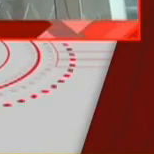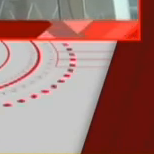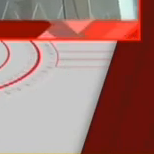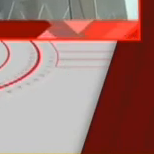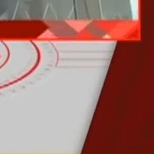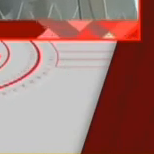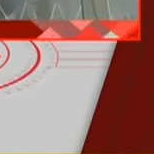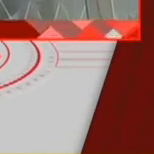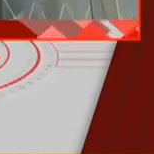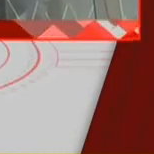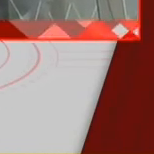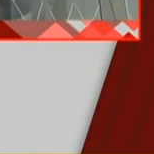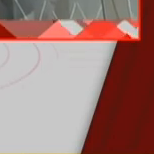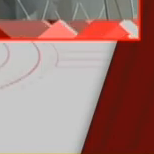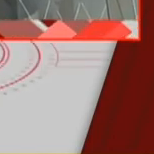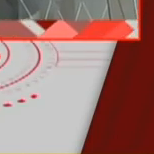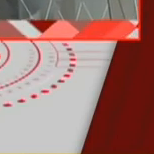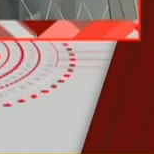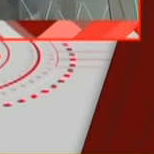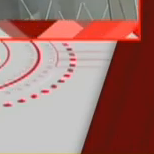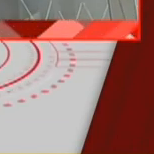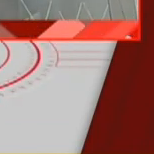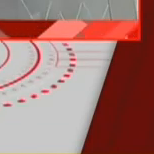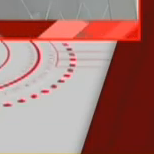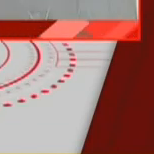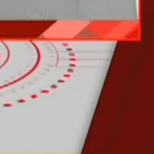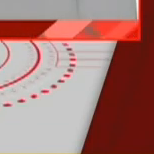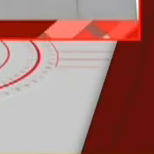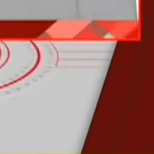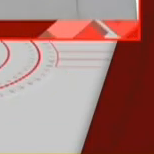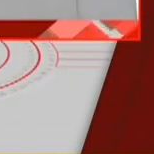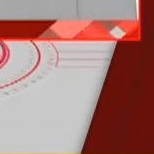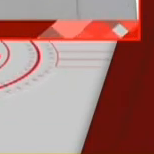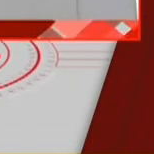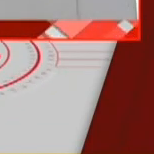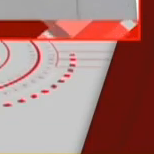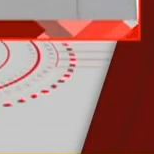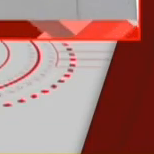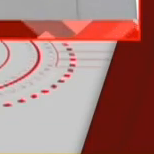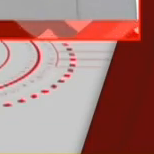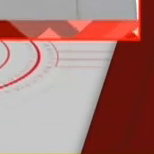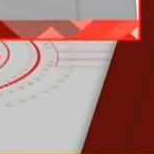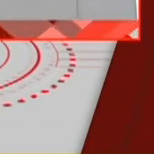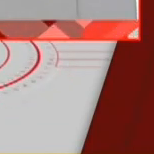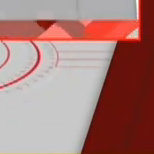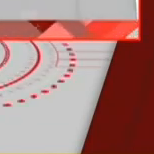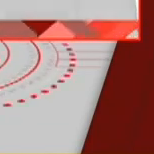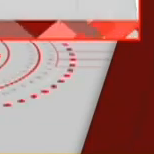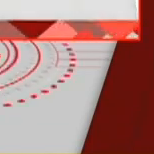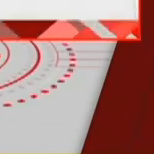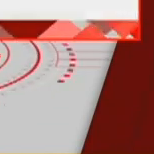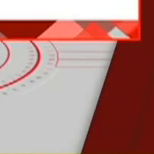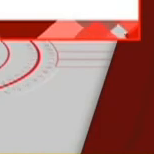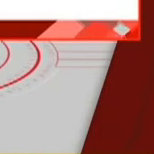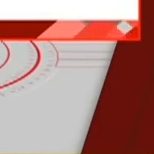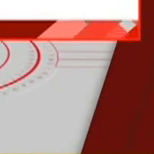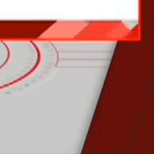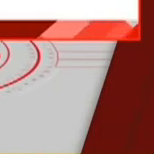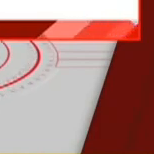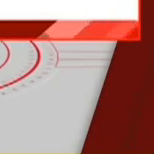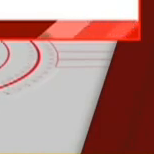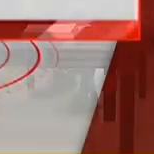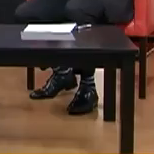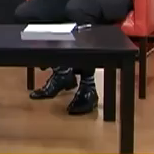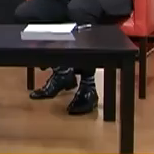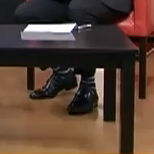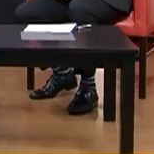es uno de los servicios que también damos como institución pública en el contexto que estamos viviendo ahora. No, pues como usted lo dice, es la